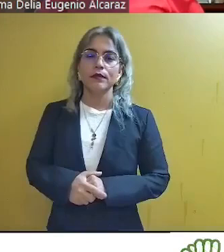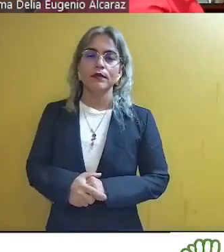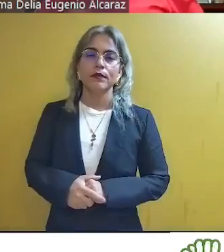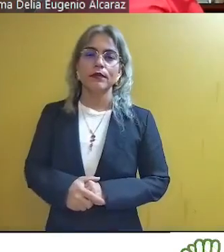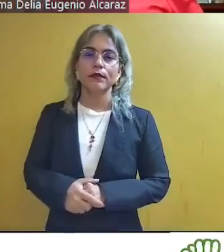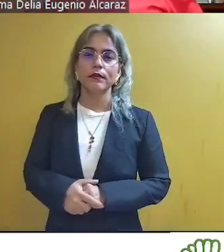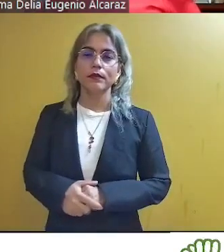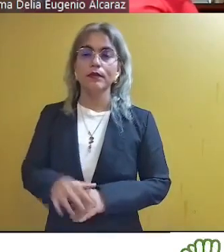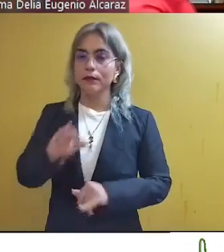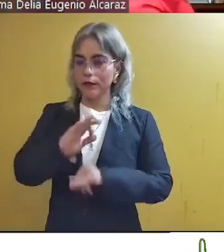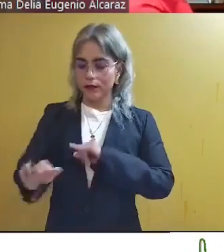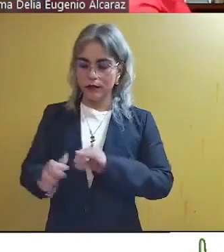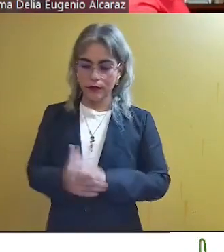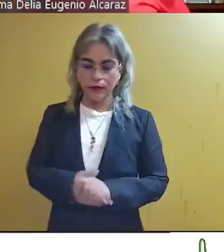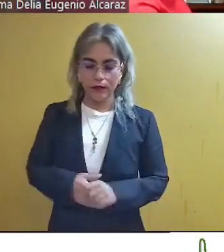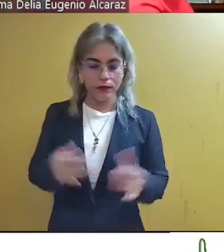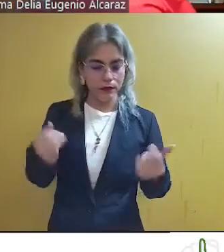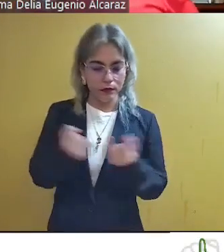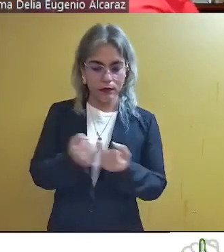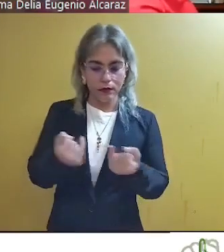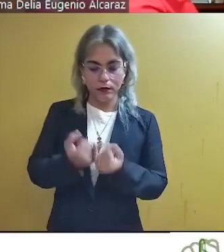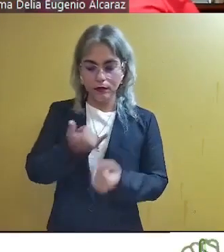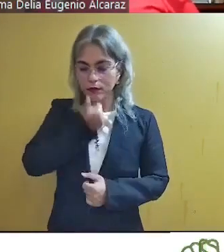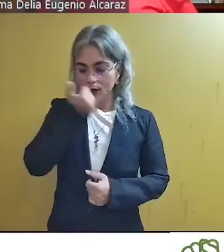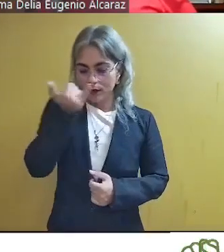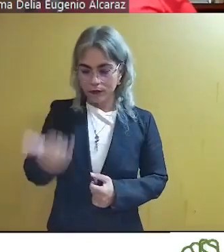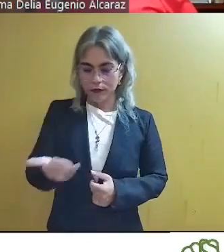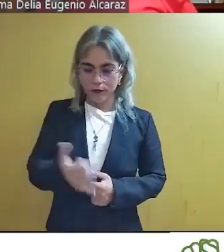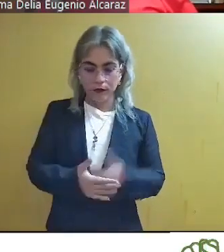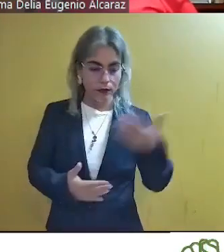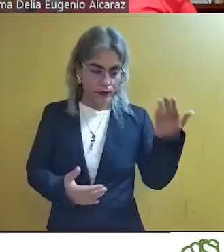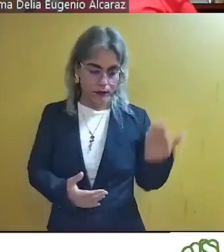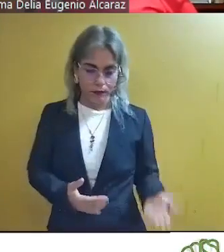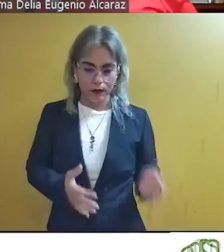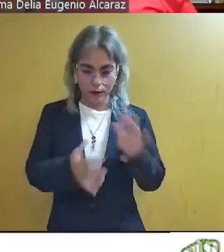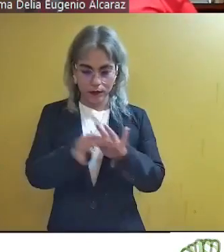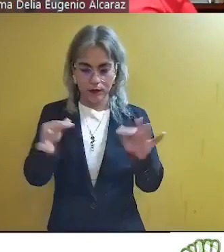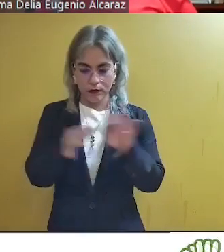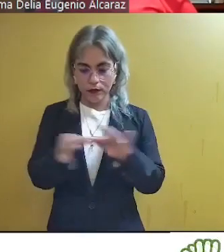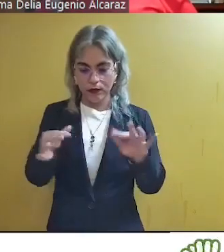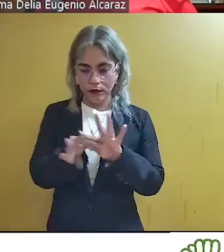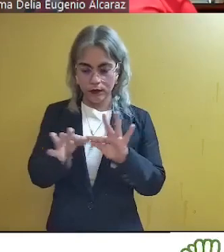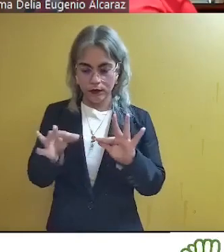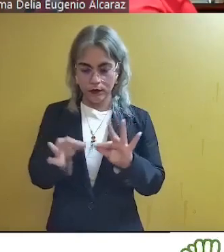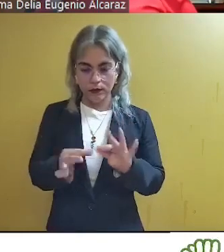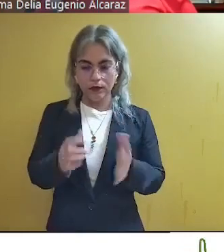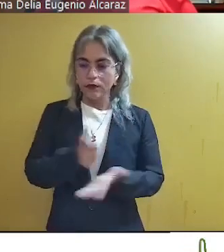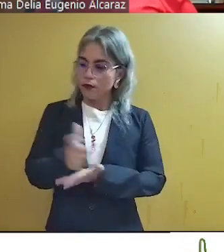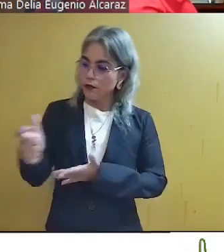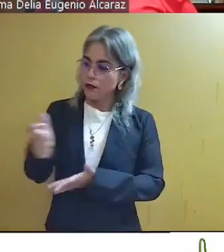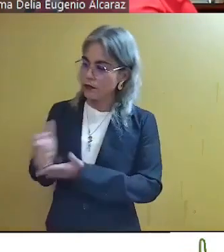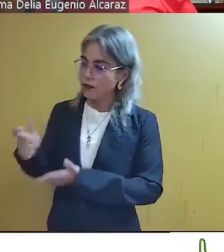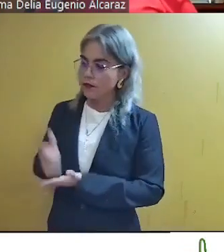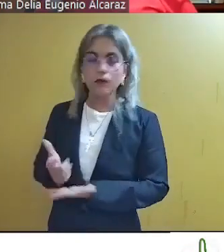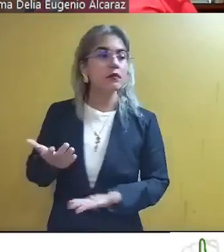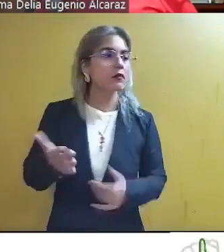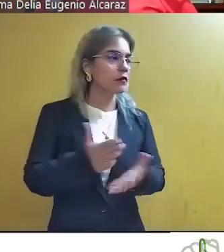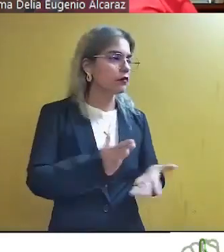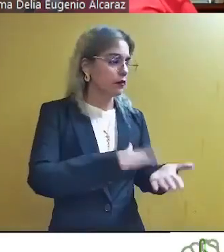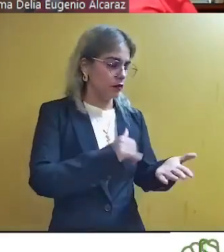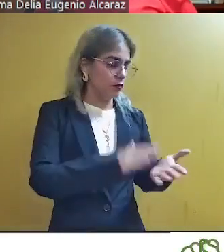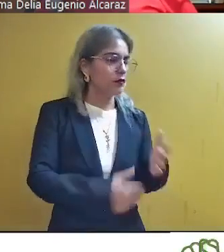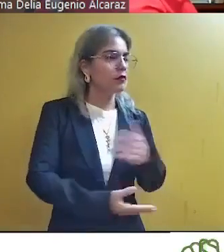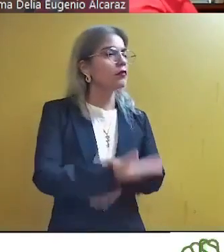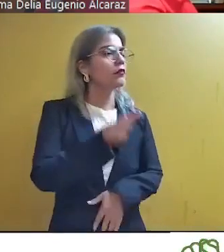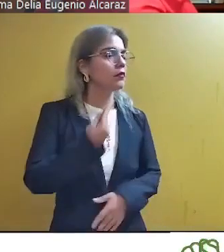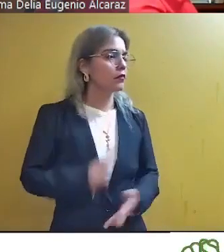Finaliza señalando que resulta igualmente erróneo que la actora considere que la obligación de comprobar los gastos es exigible hasta en tanto